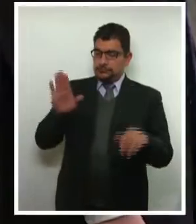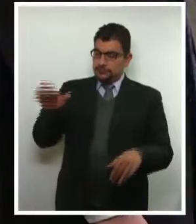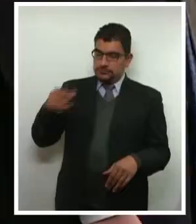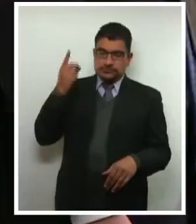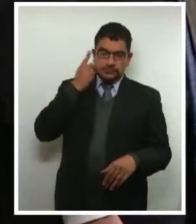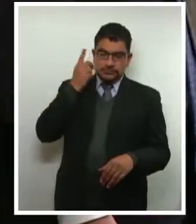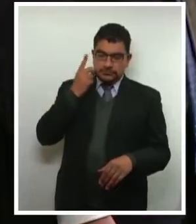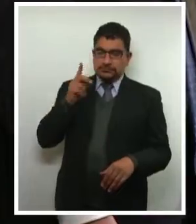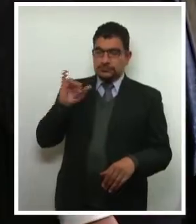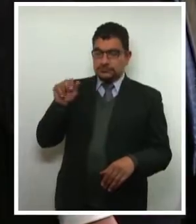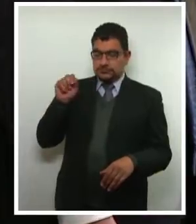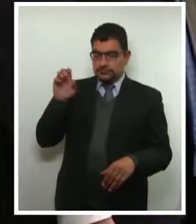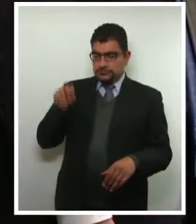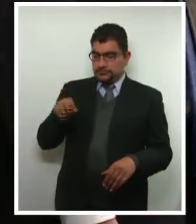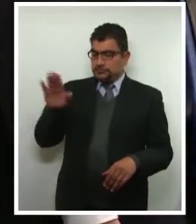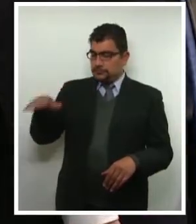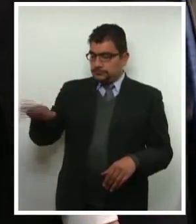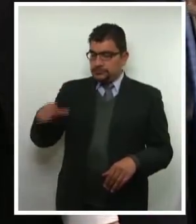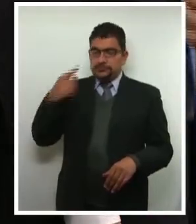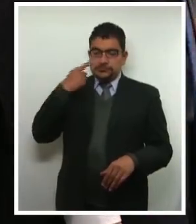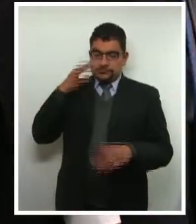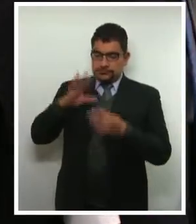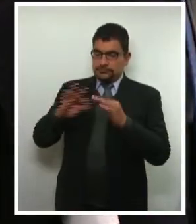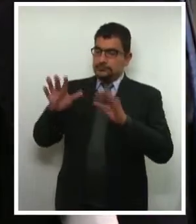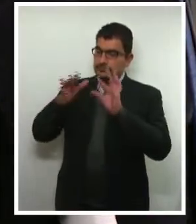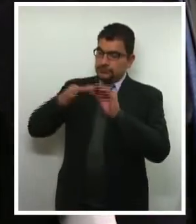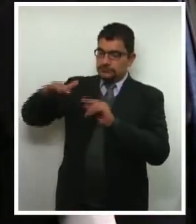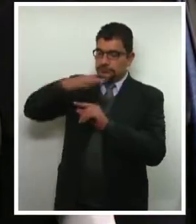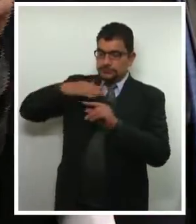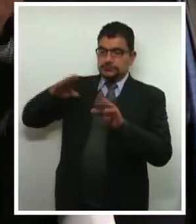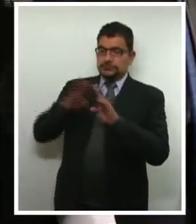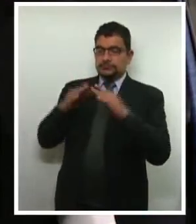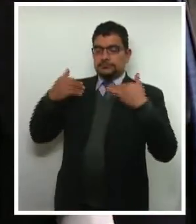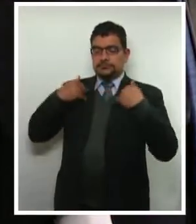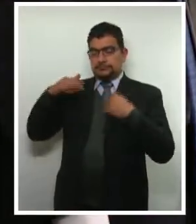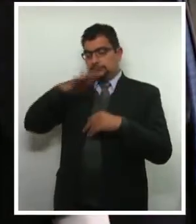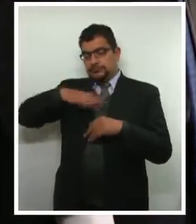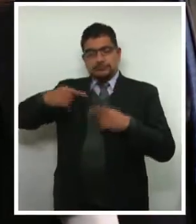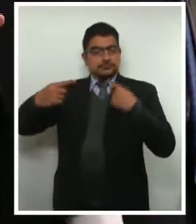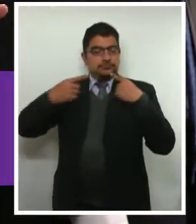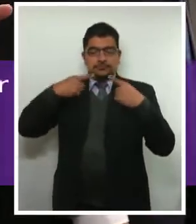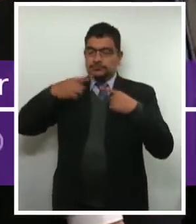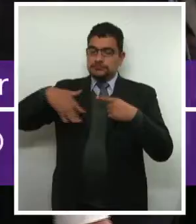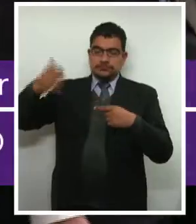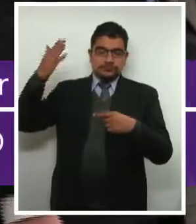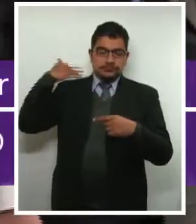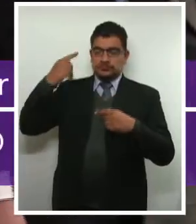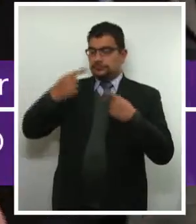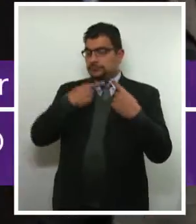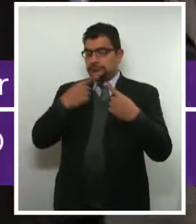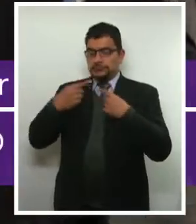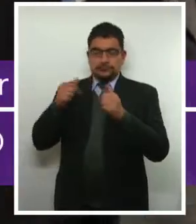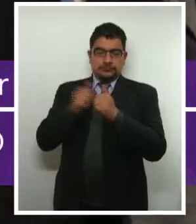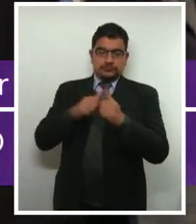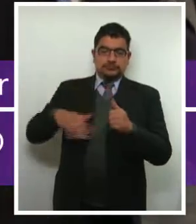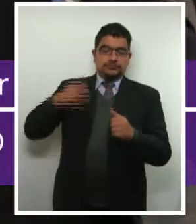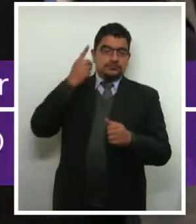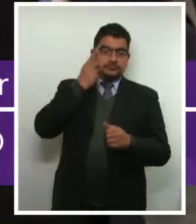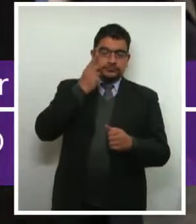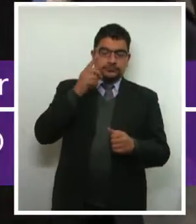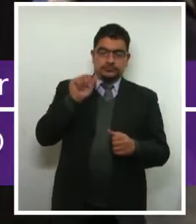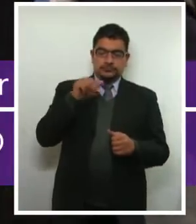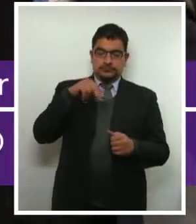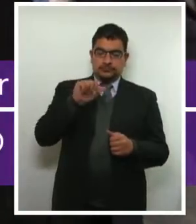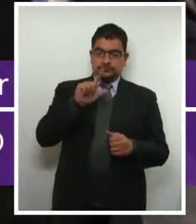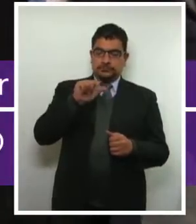diputada Husitman, solamente para ponerlo en contexto, y así se comentó en el momento de discusión con la diputada Ana